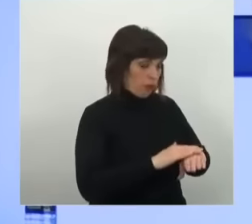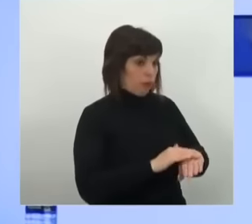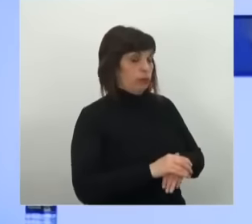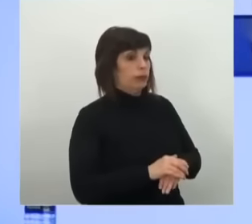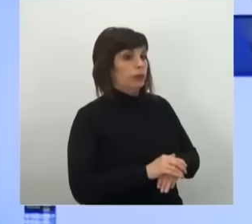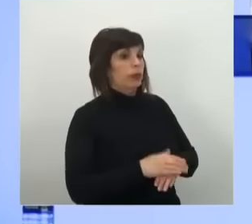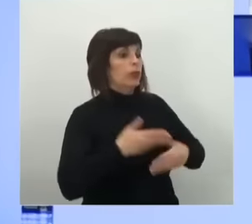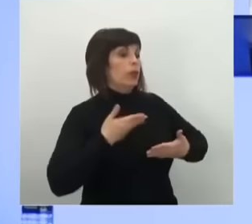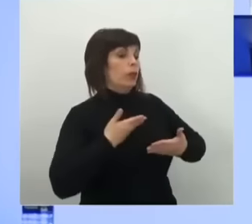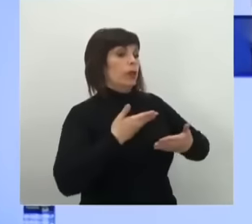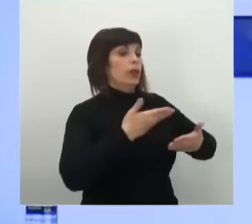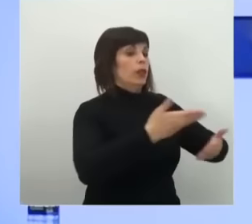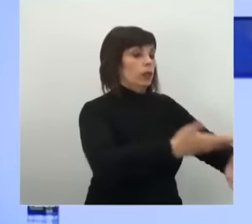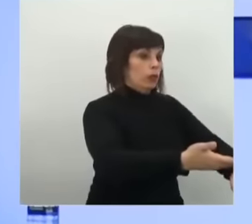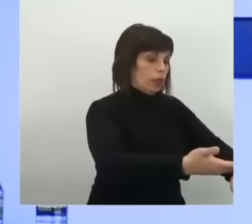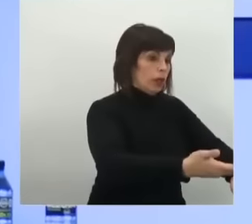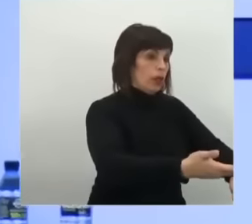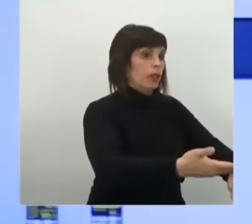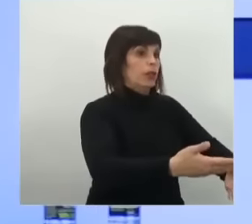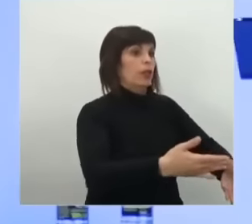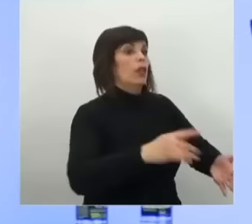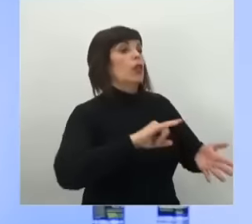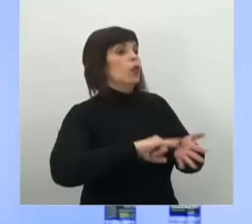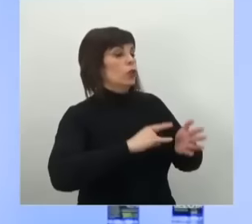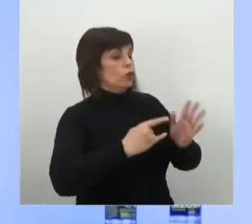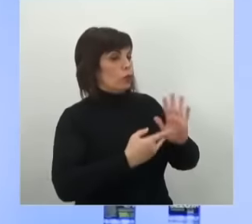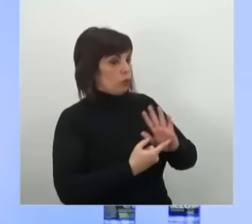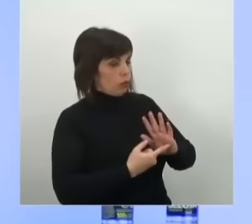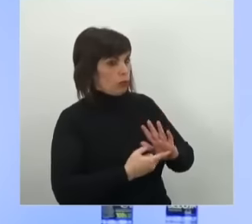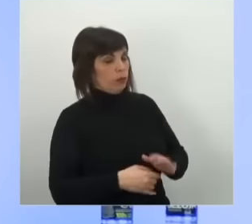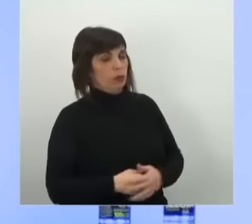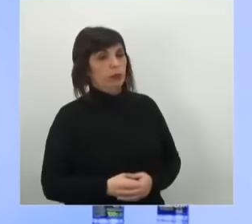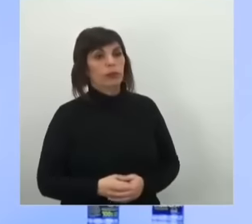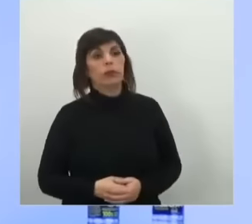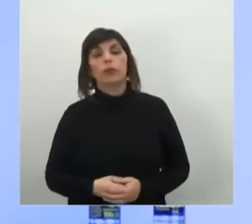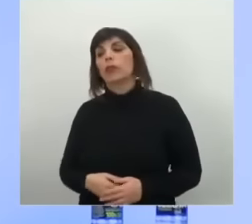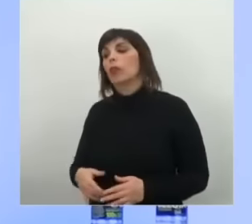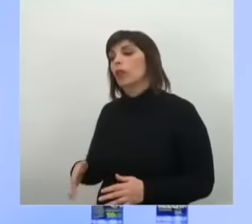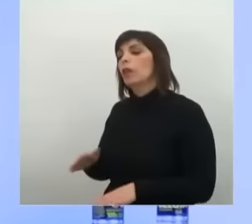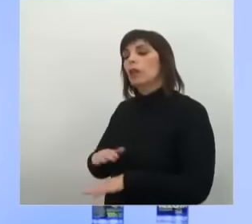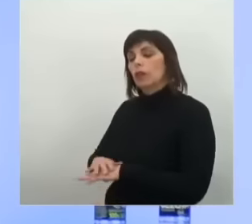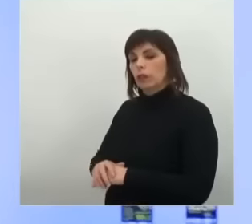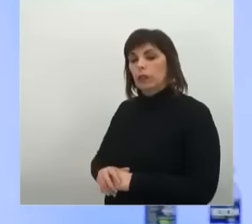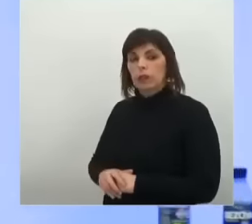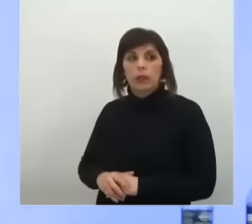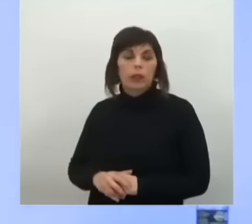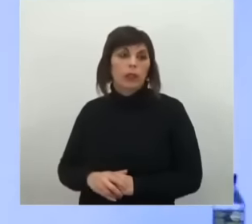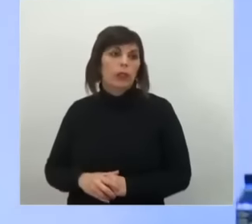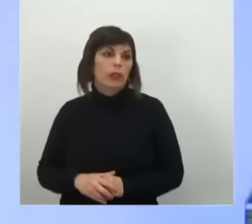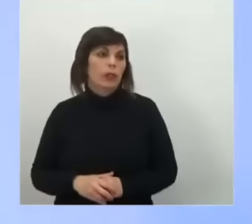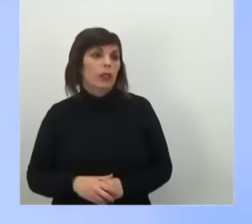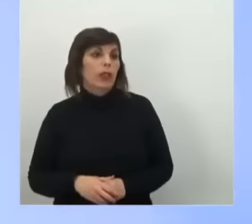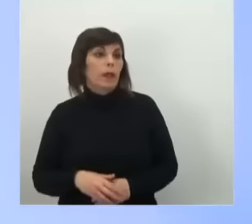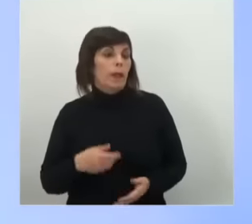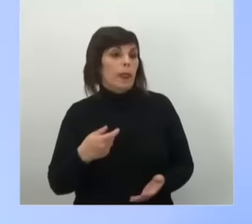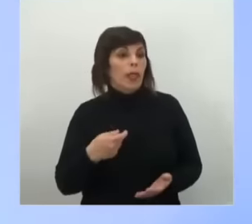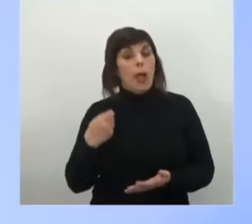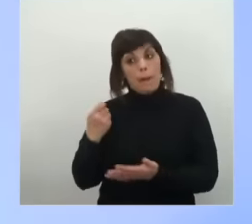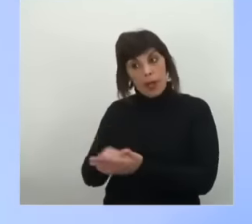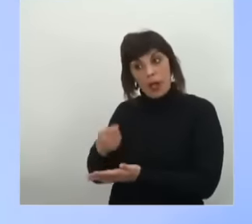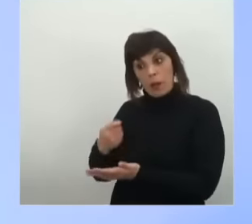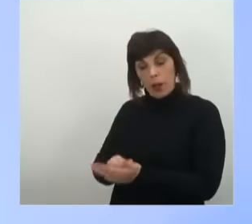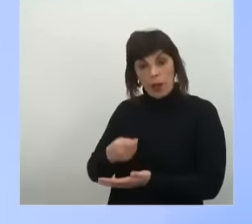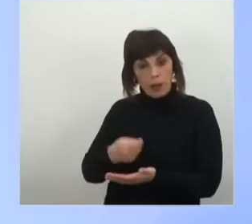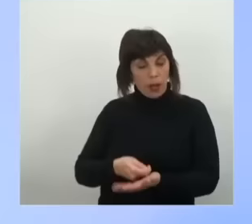ayudarte y voy a solucionar toda esta situación yo le dije Está bien tranquilo no pasa nada vamos a buscarle solución pero por favor tienes que pagar Así que hablemos